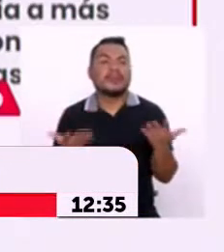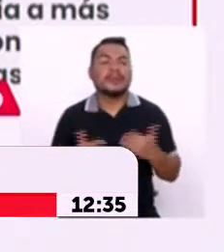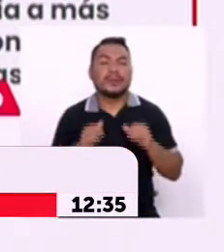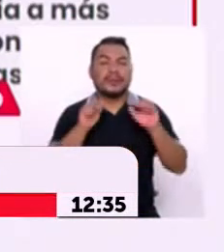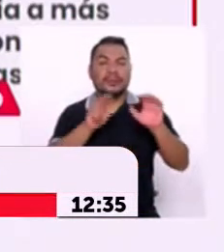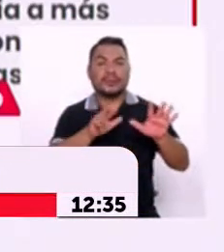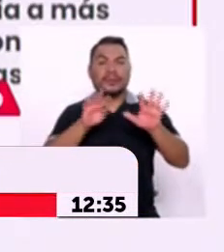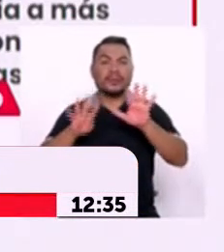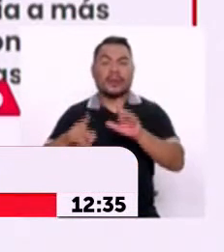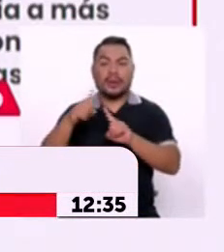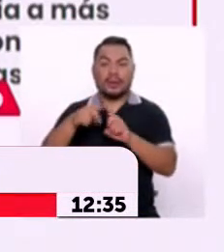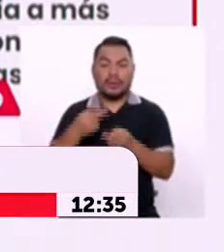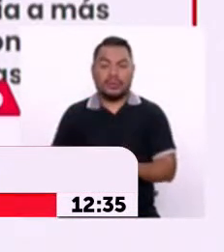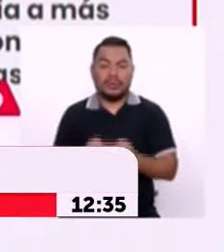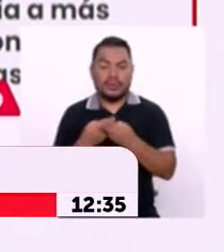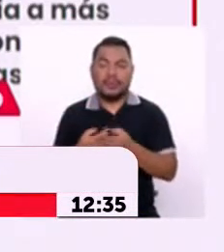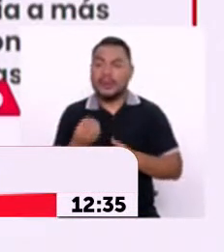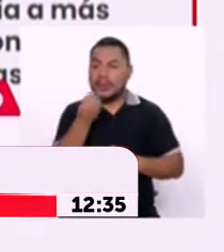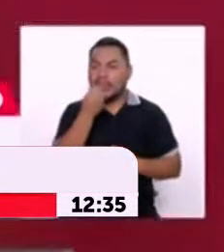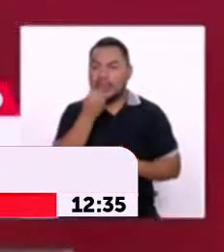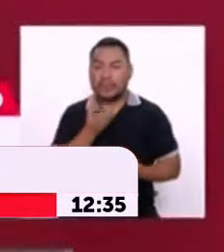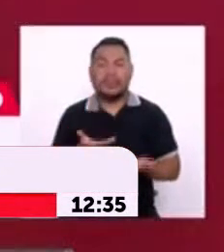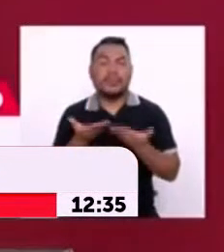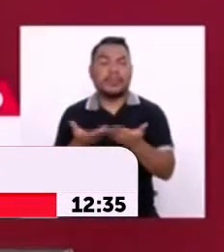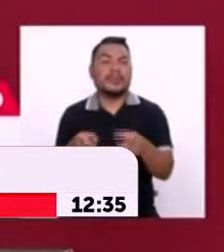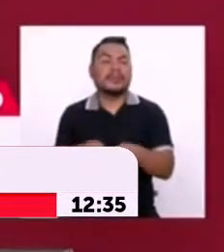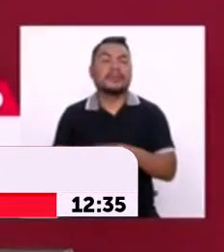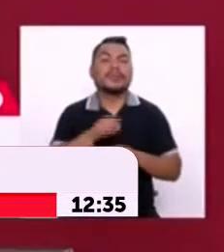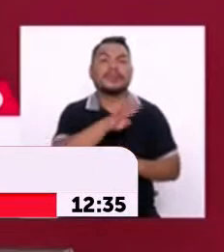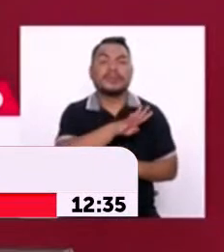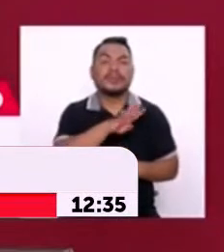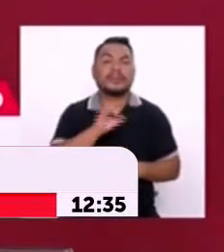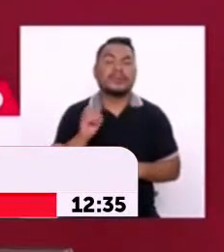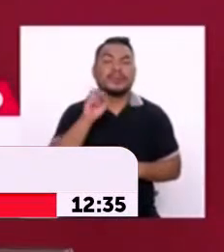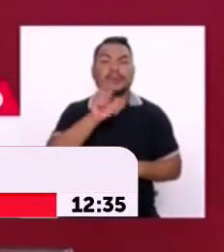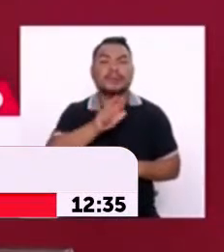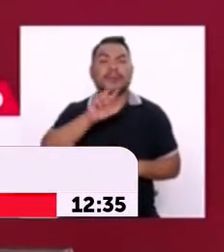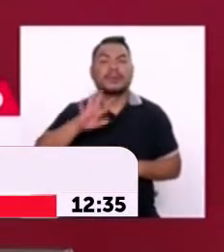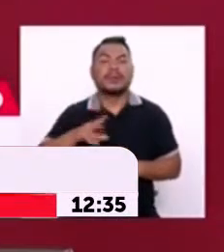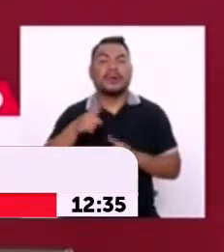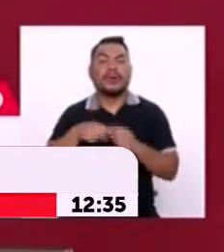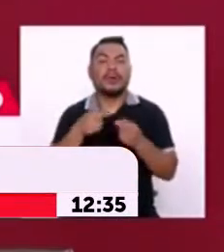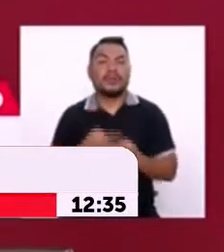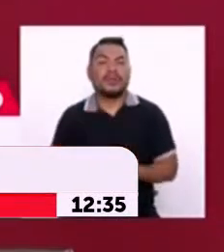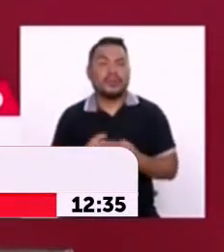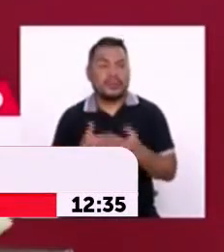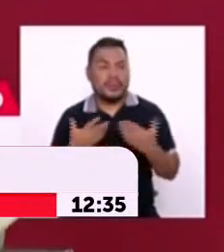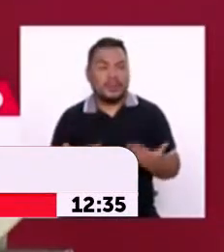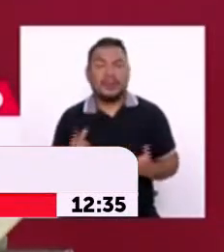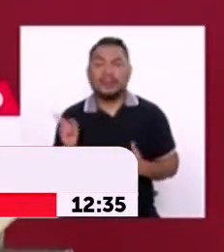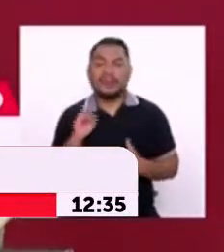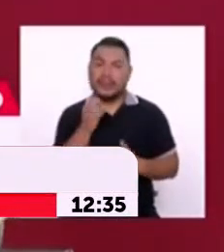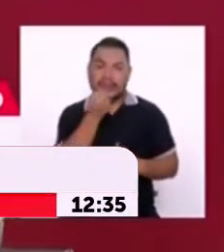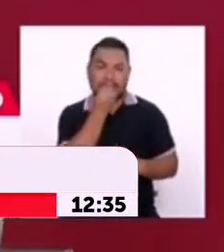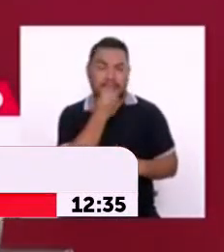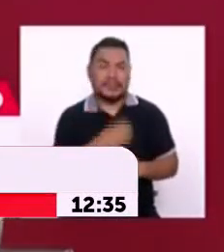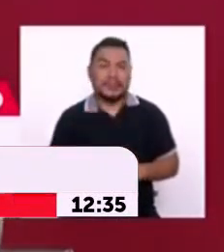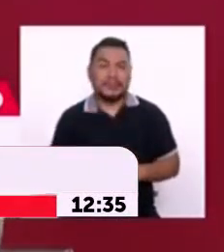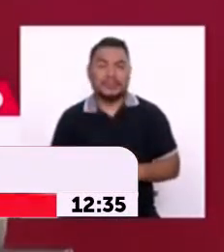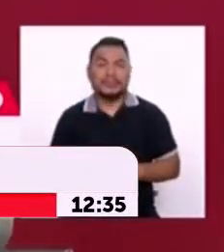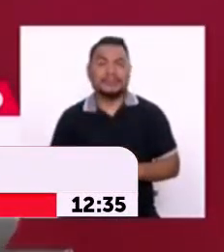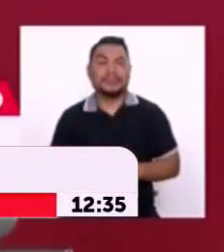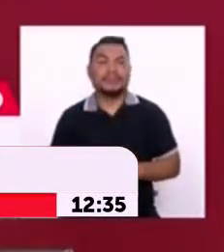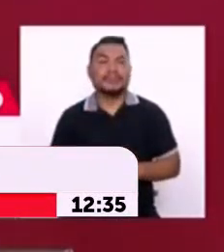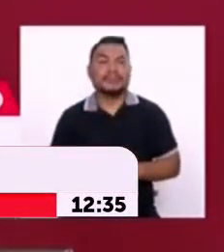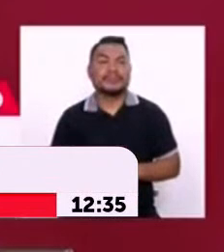cuales 89 toneladas fueron alimentarios y 435 toneladas no